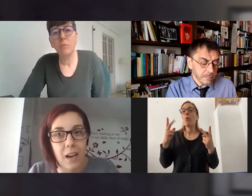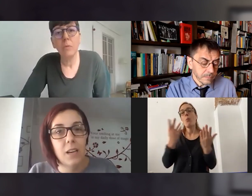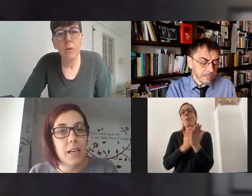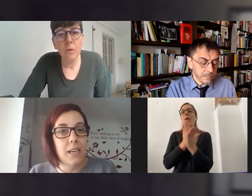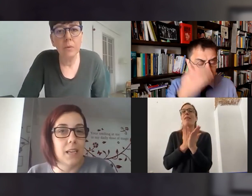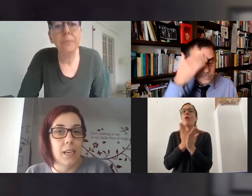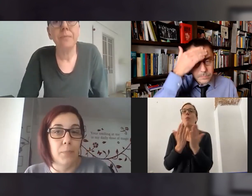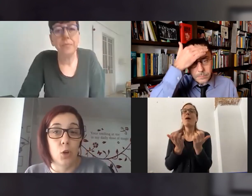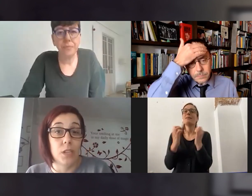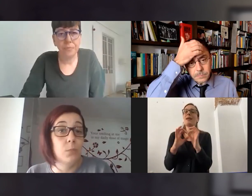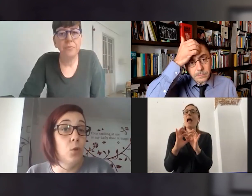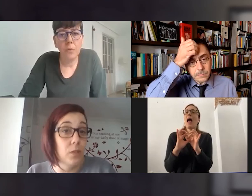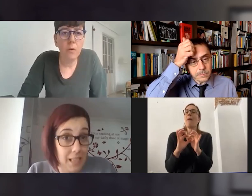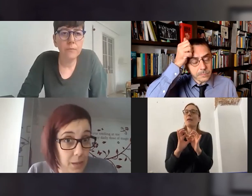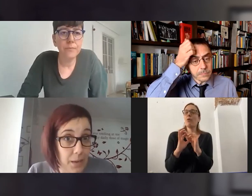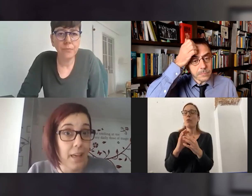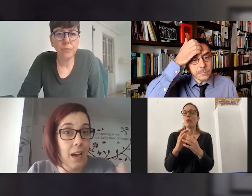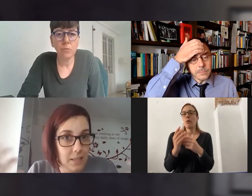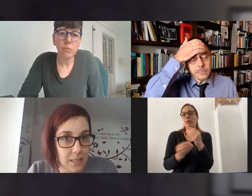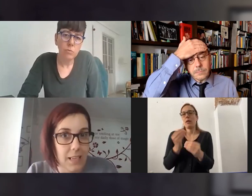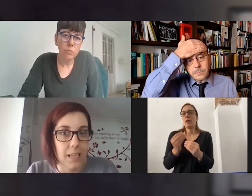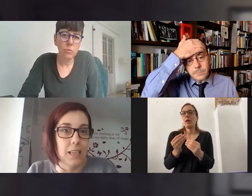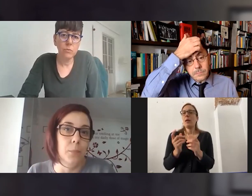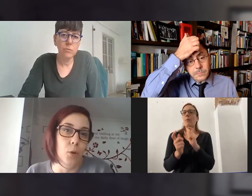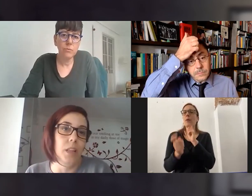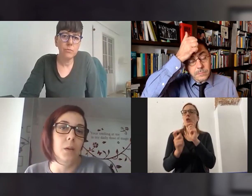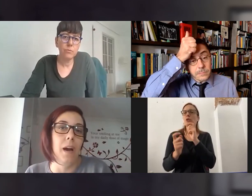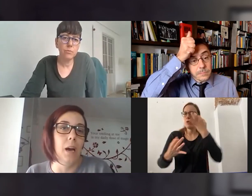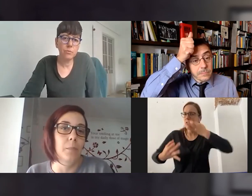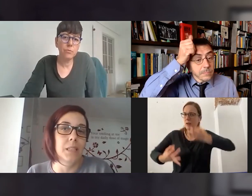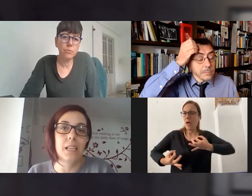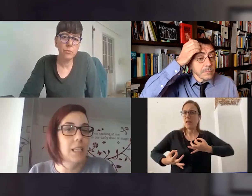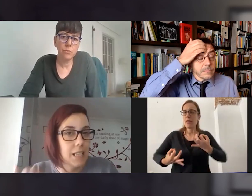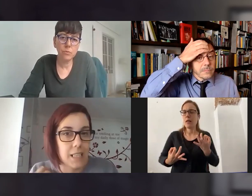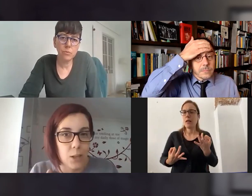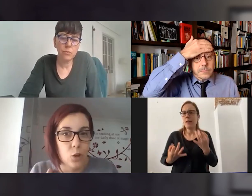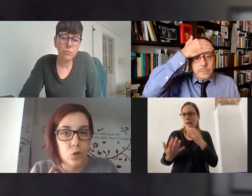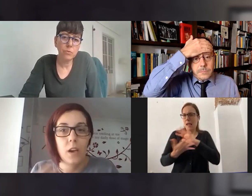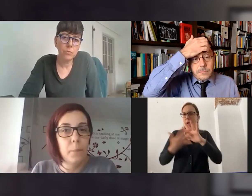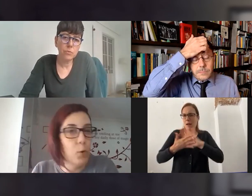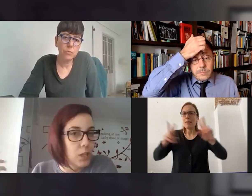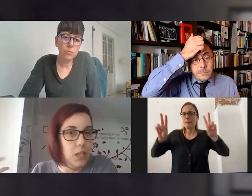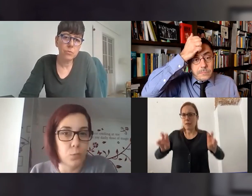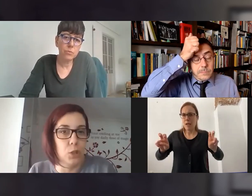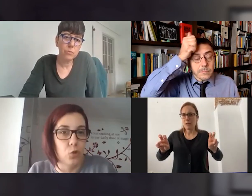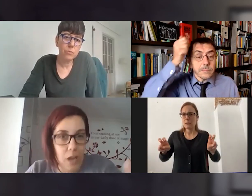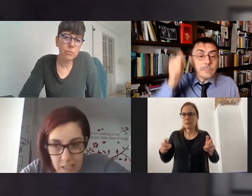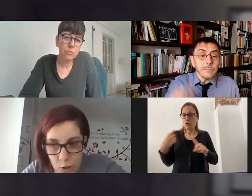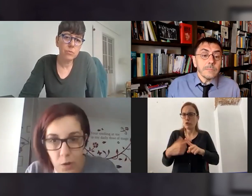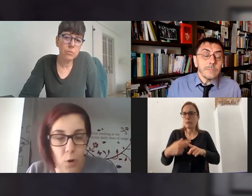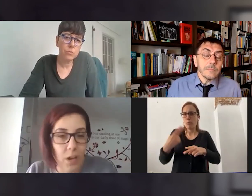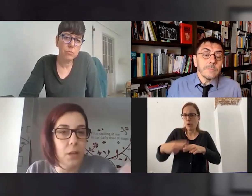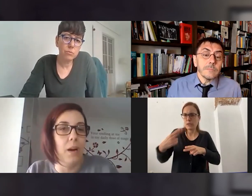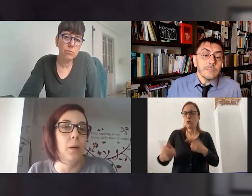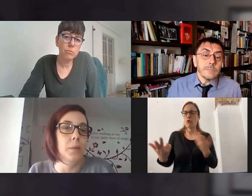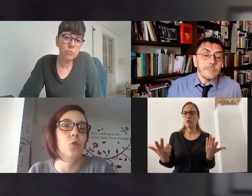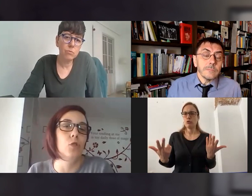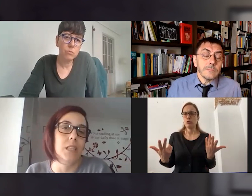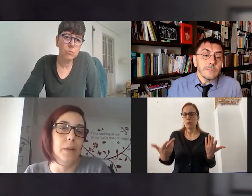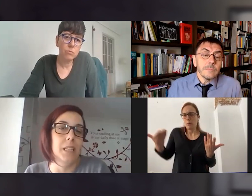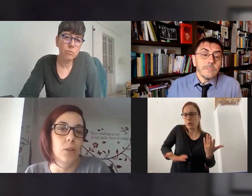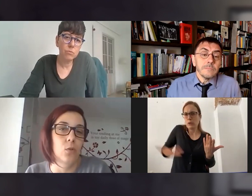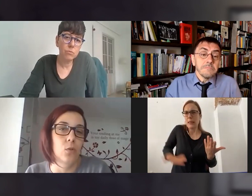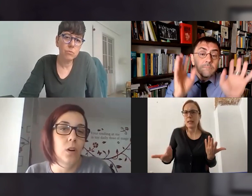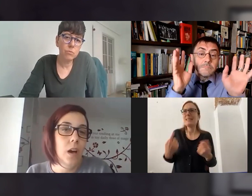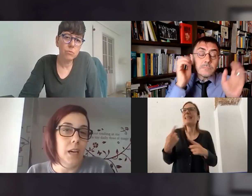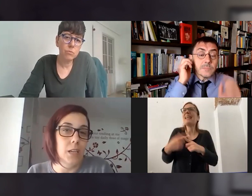haga periodismo de verdad, del que te pone encima de la mesa medios políticos personales, sino que ponga encima de la mesa lo que